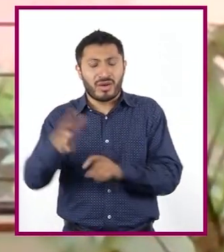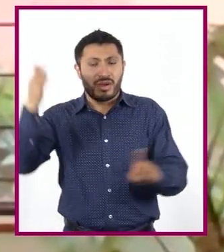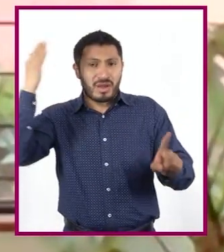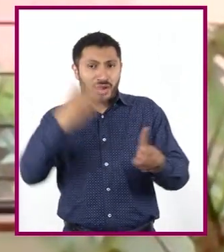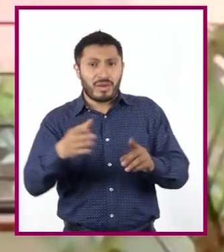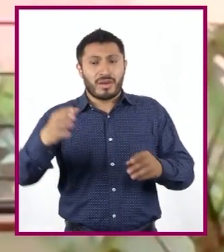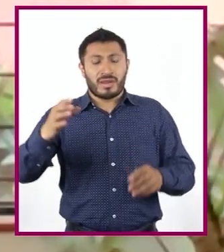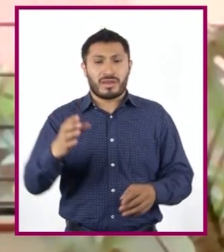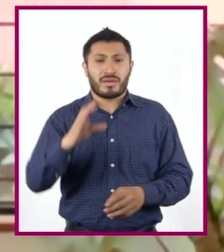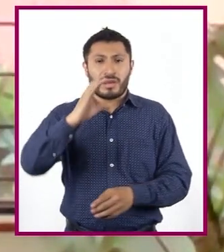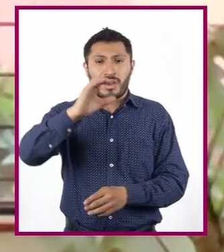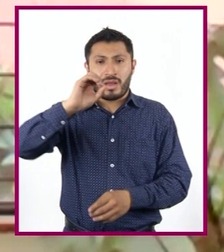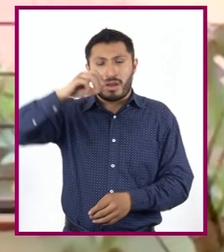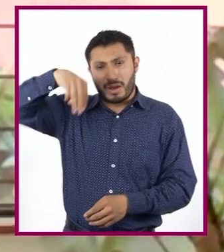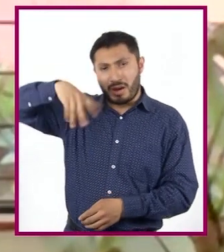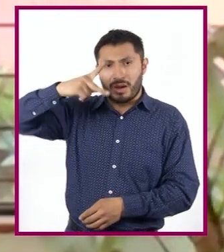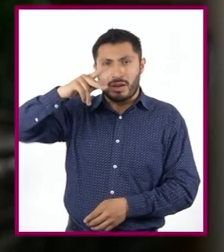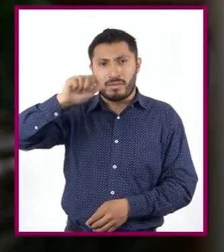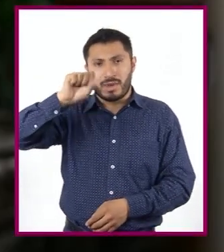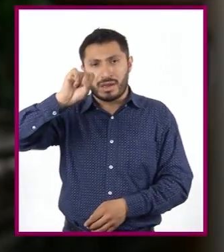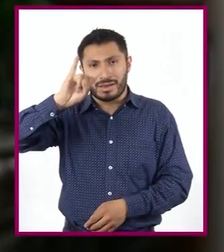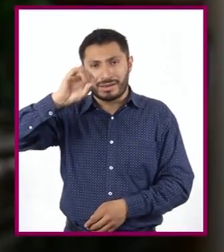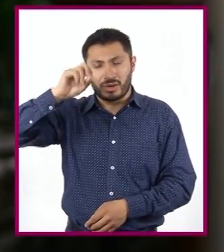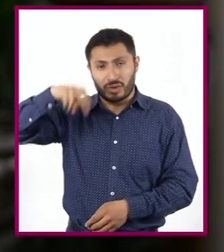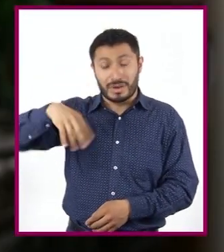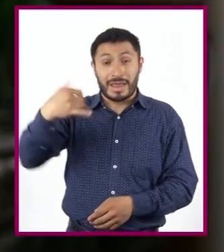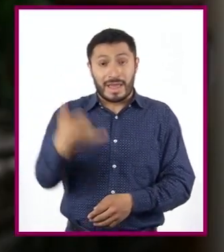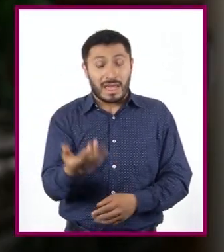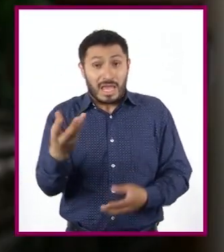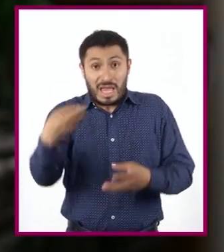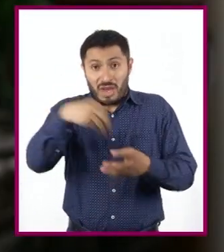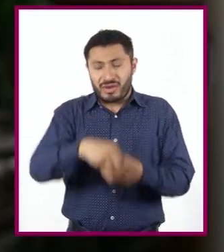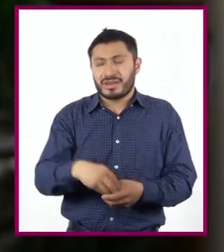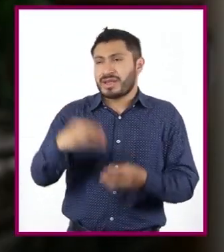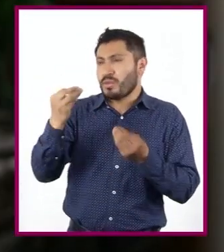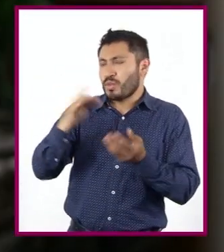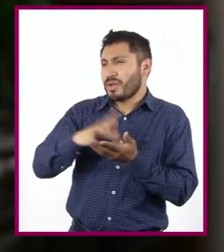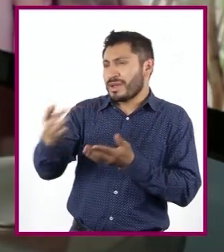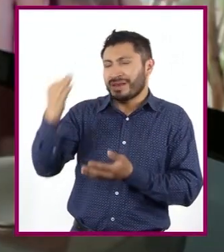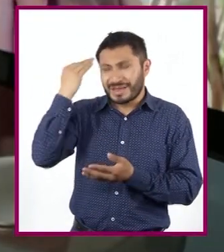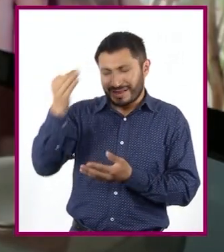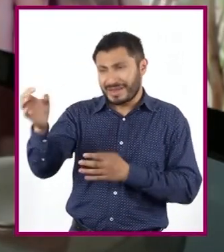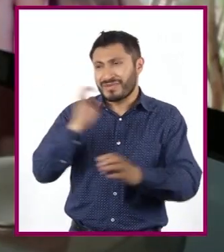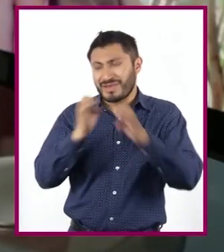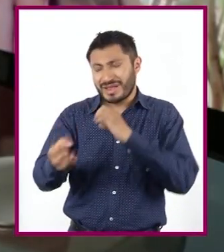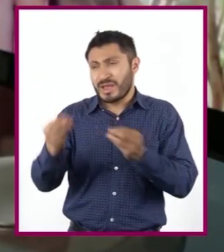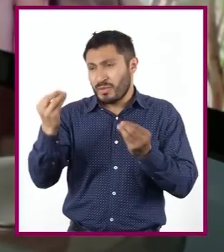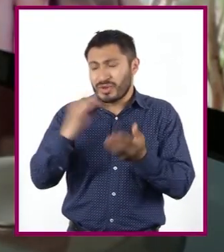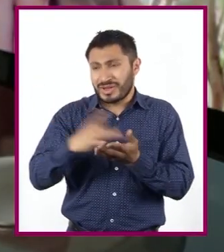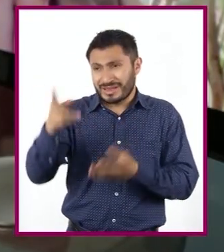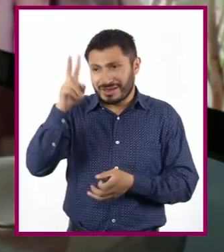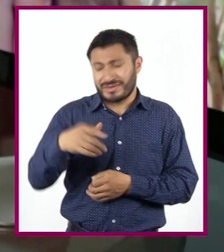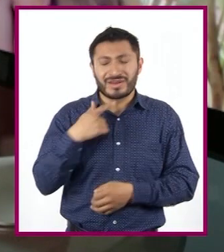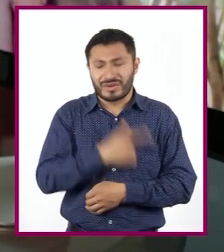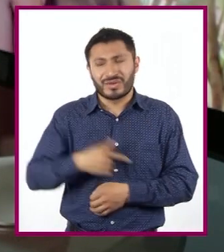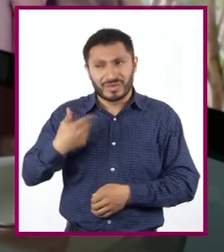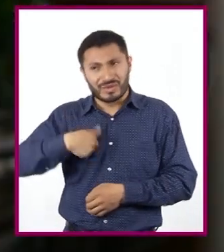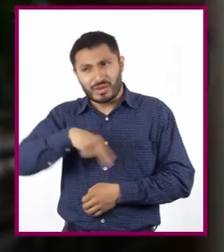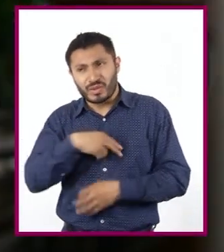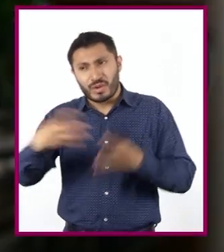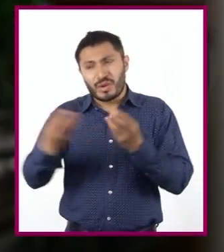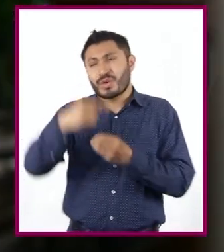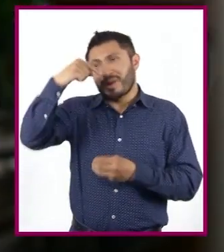serio, y buscamos otro libro que se emparente con esa lectura, con nuestros temas también. Es importante que sí sepamos hallar los